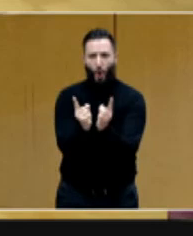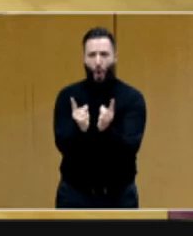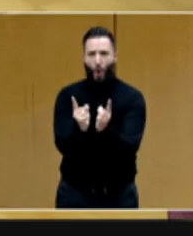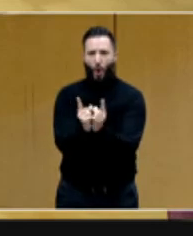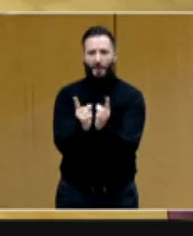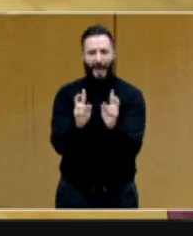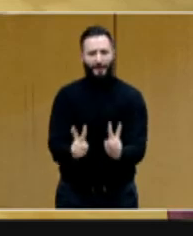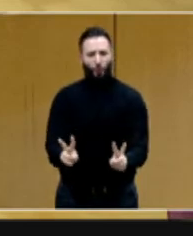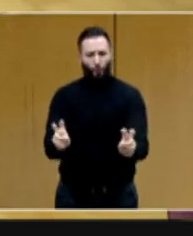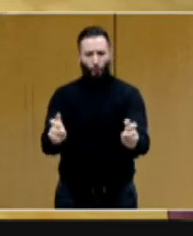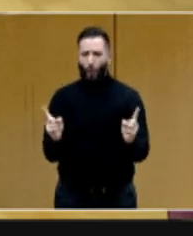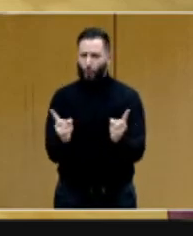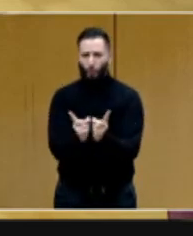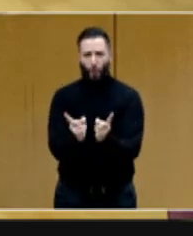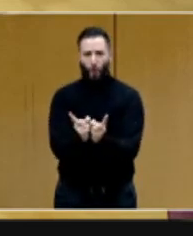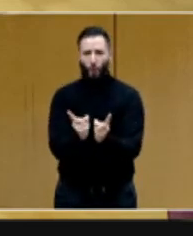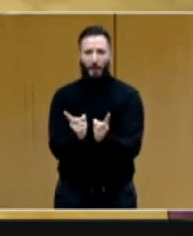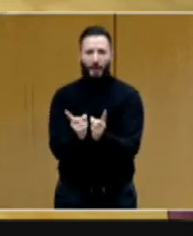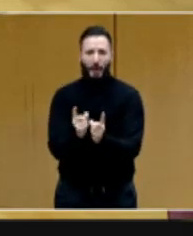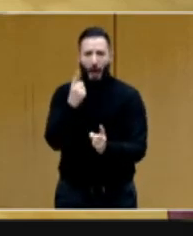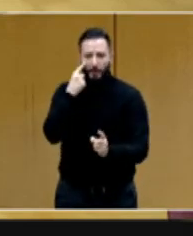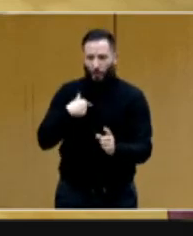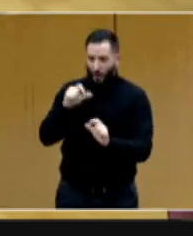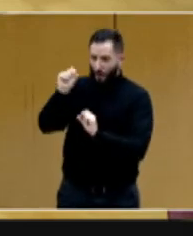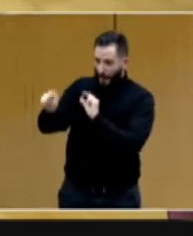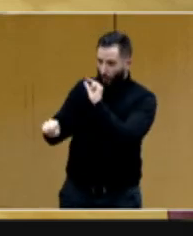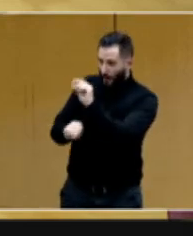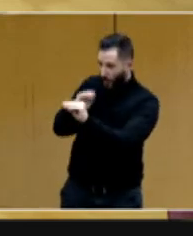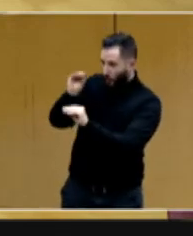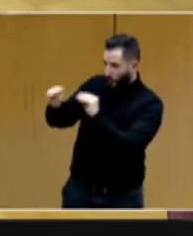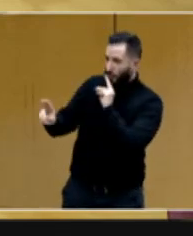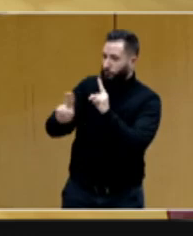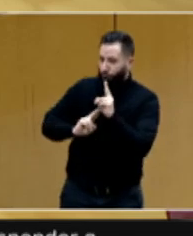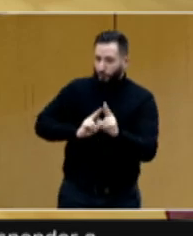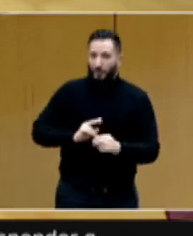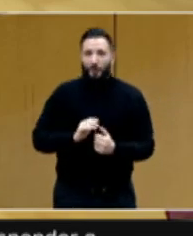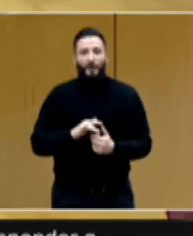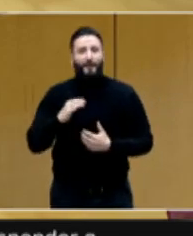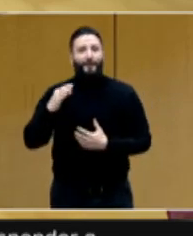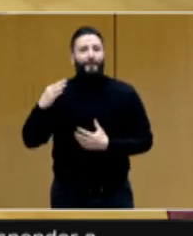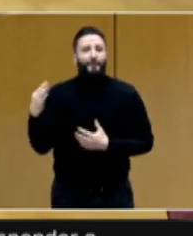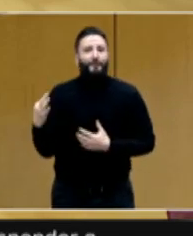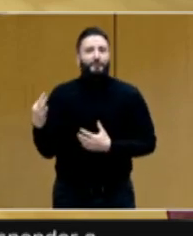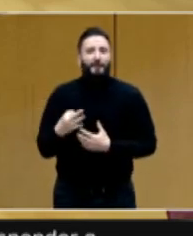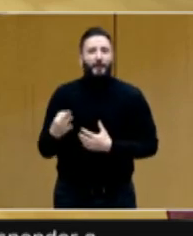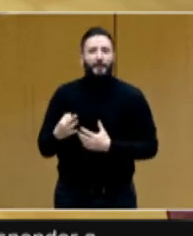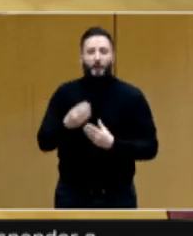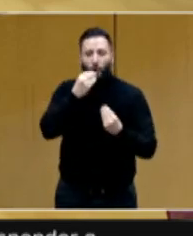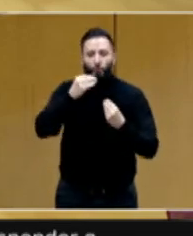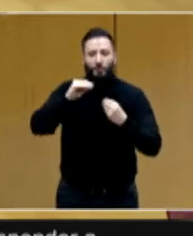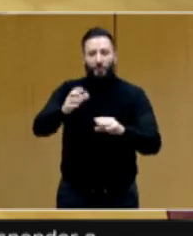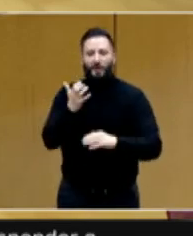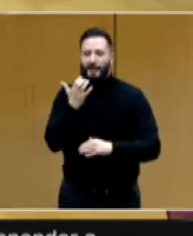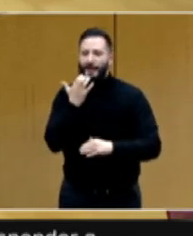me podría responder a las preguntas que le voy a decir debe suprimirse en Aragón la sustitución ejemplar del código civil la primera